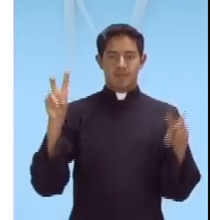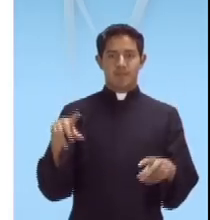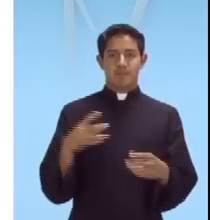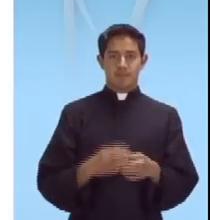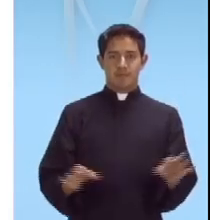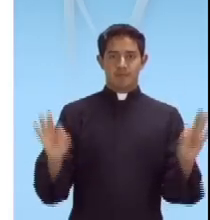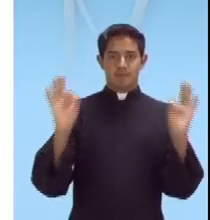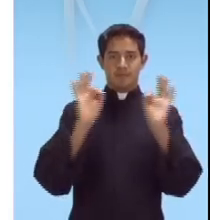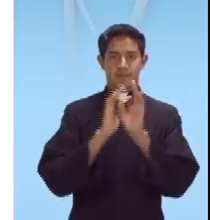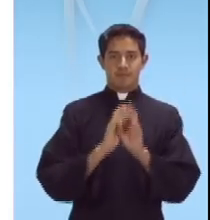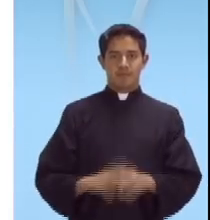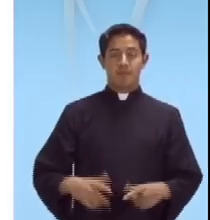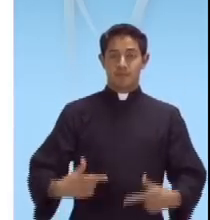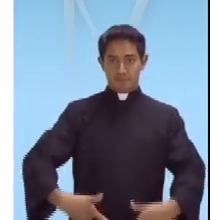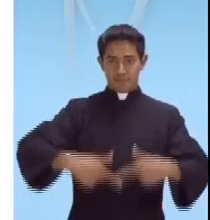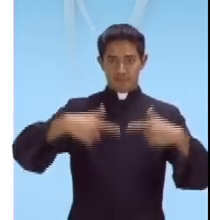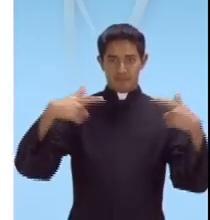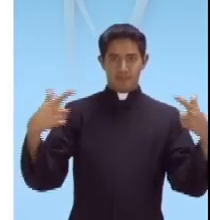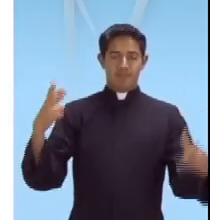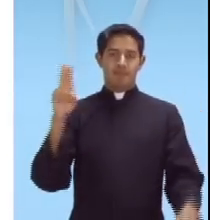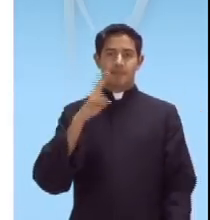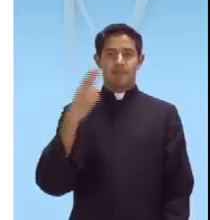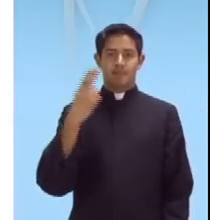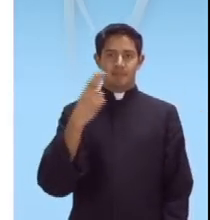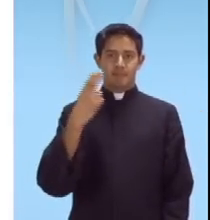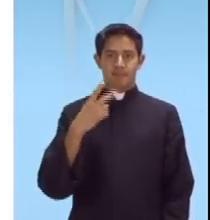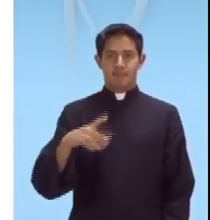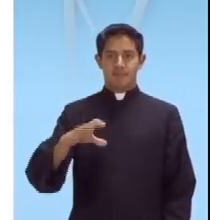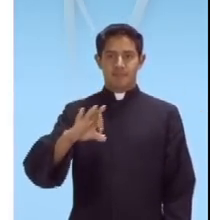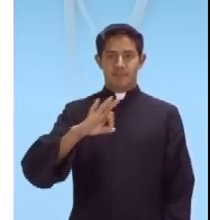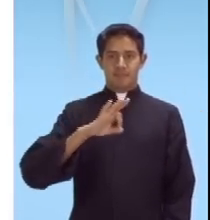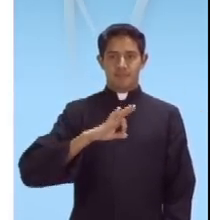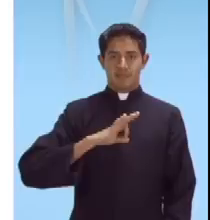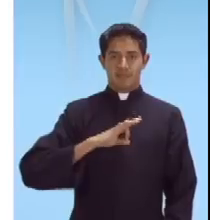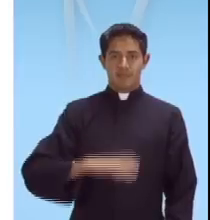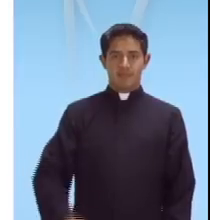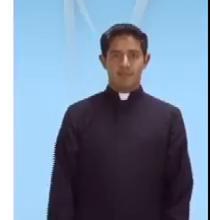tema central la gran necesidad de la fe.